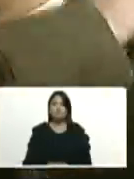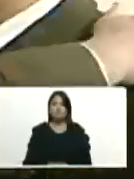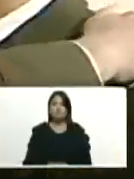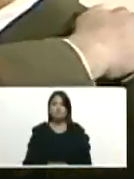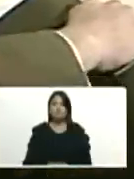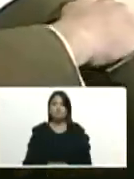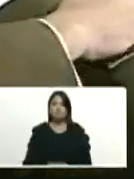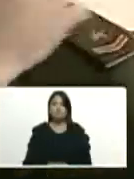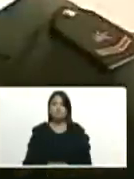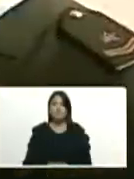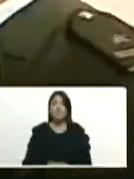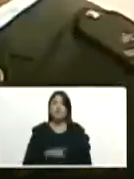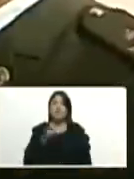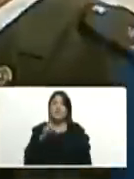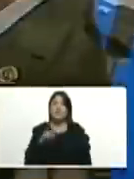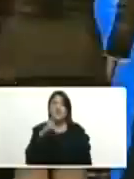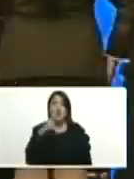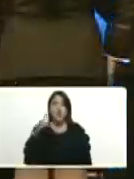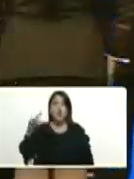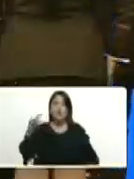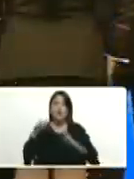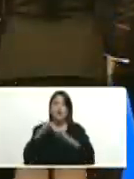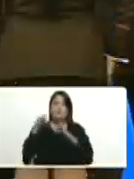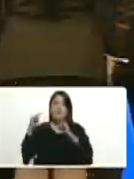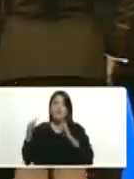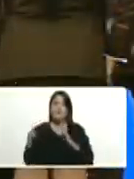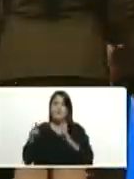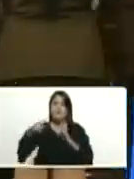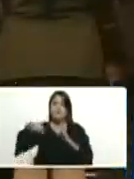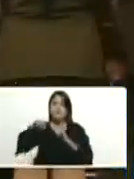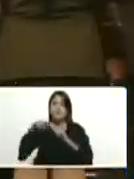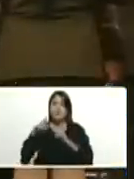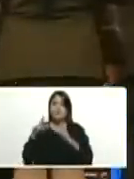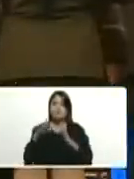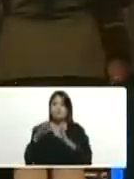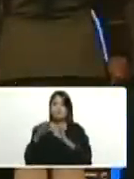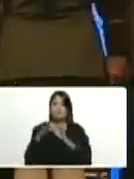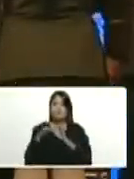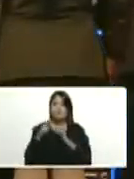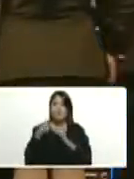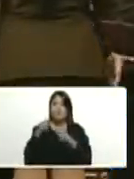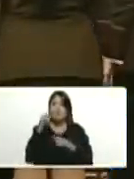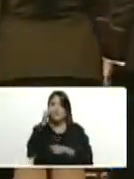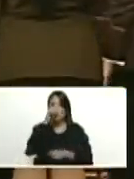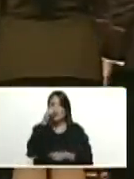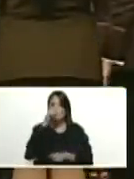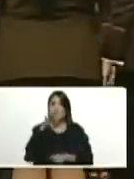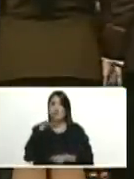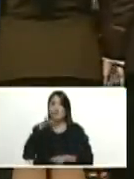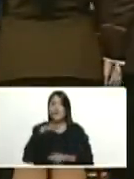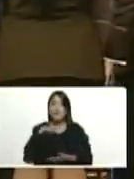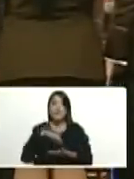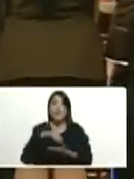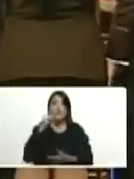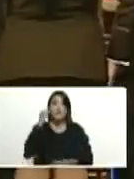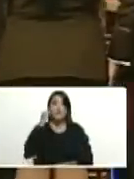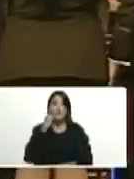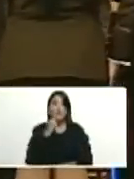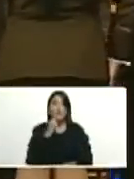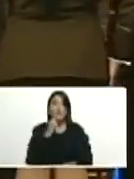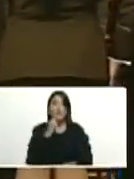Asimismo, fue desmantelado otro campamento vinculado al narcotráfico, ubicado precisamente en el estado Sucre. Esto lo